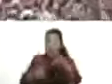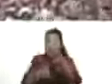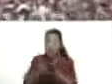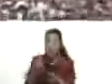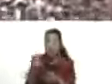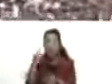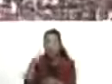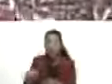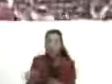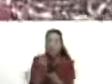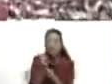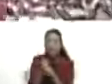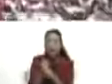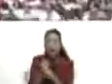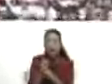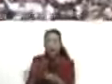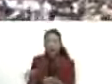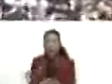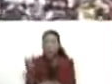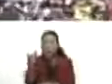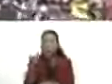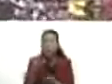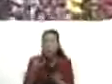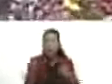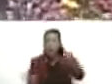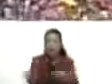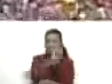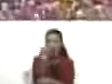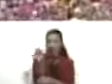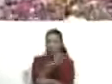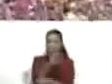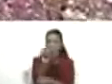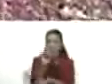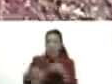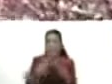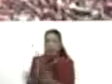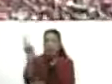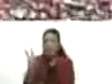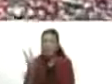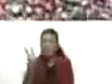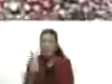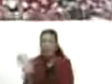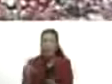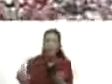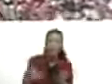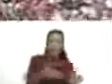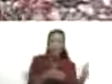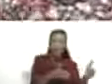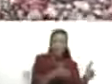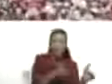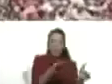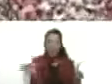Y de ahí trabajaba en las rutas que iban para el Valle y trabajaba en la ruta